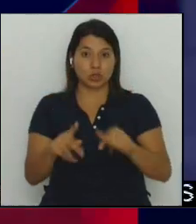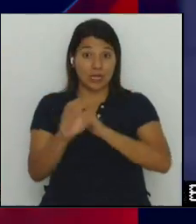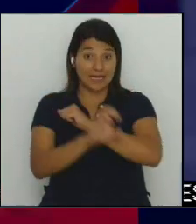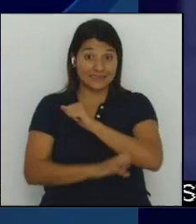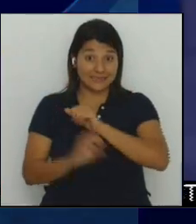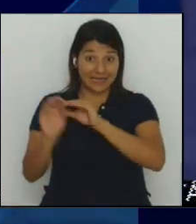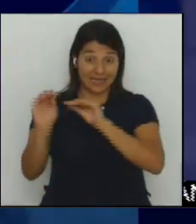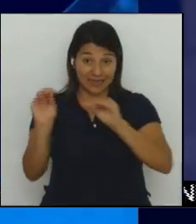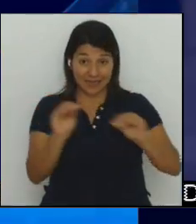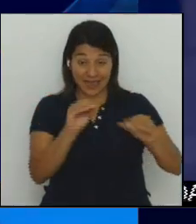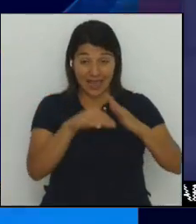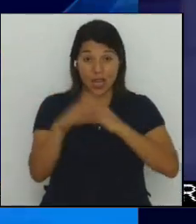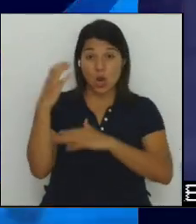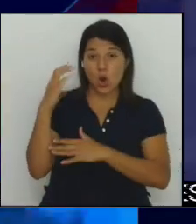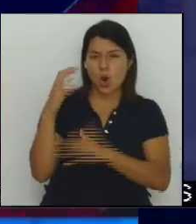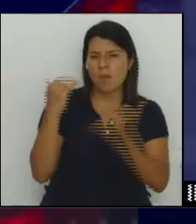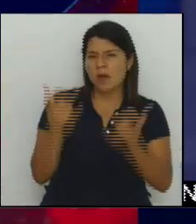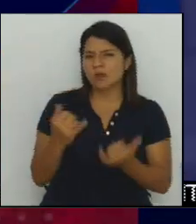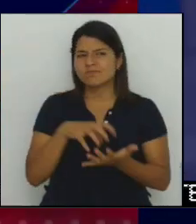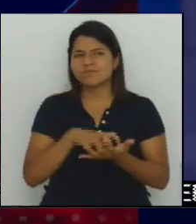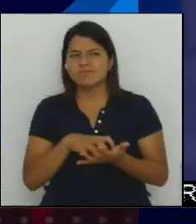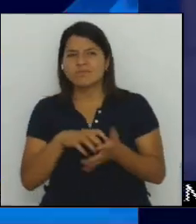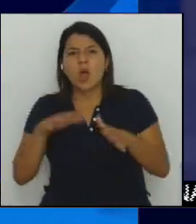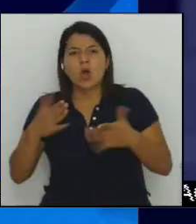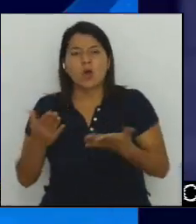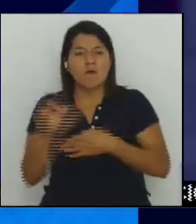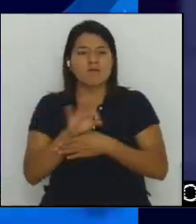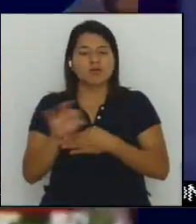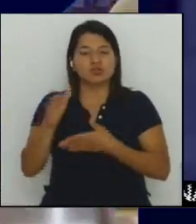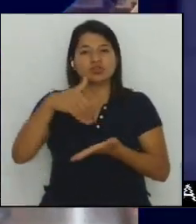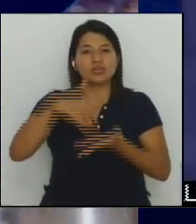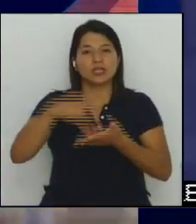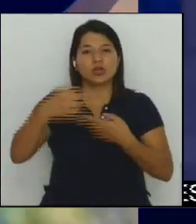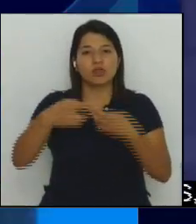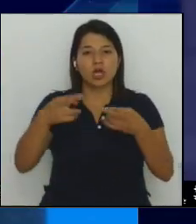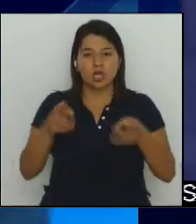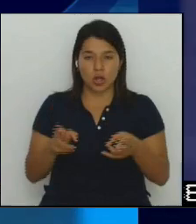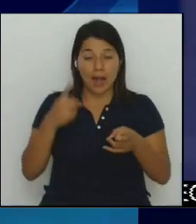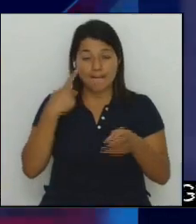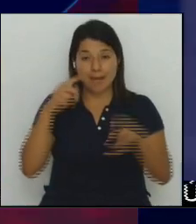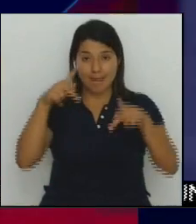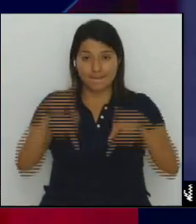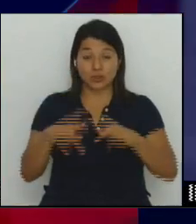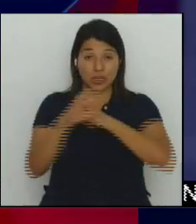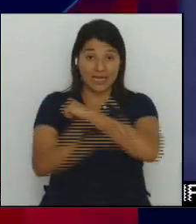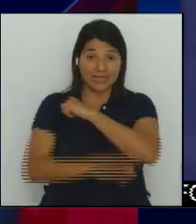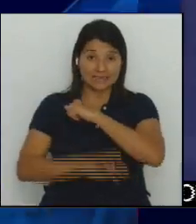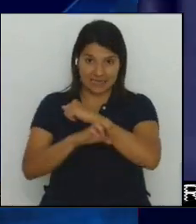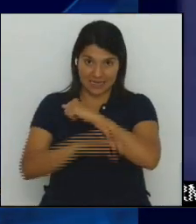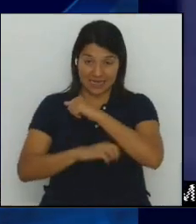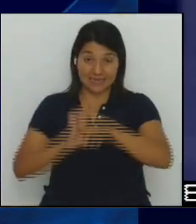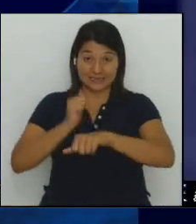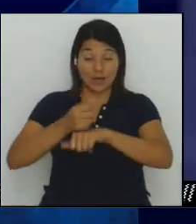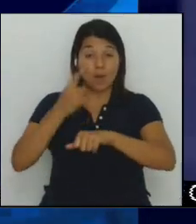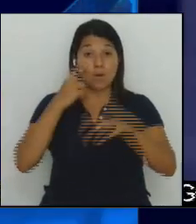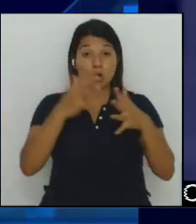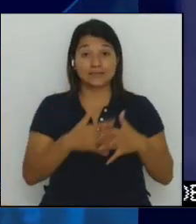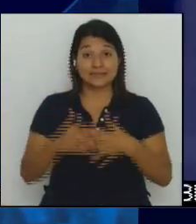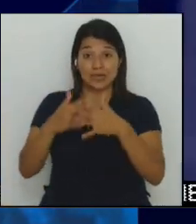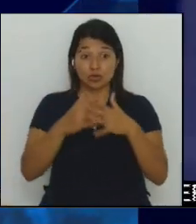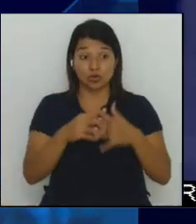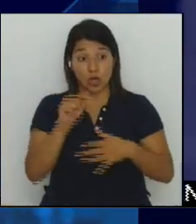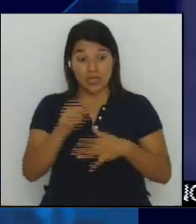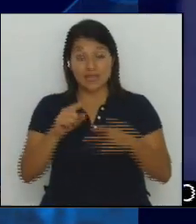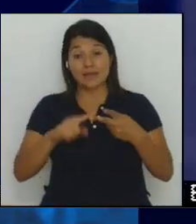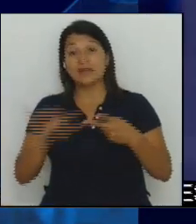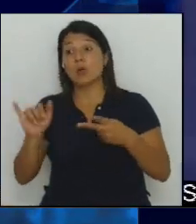funcionar los centros regionales de procesamiento migratorio que Estados Unidos plantea abrir en este país y en Guatemala para mitigar